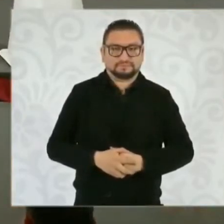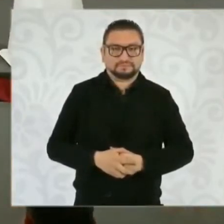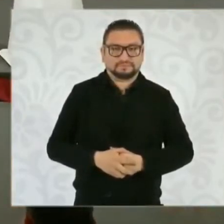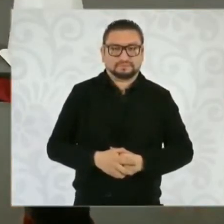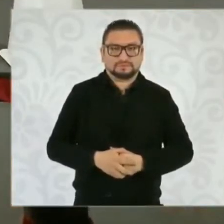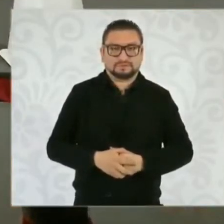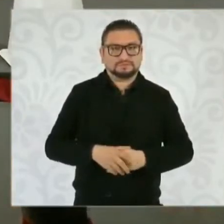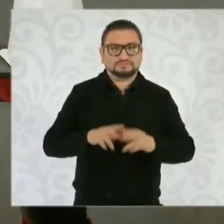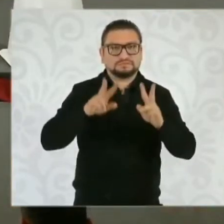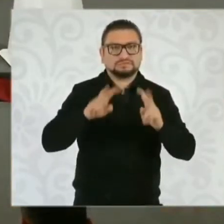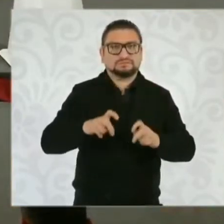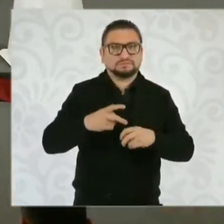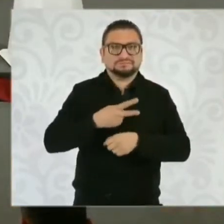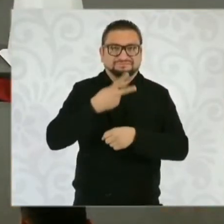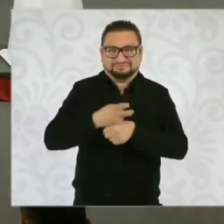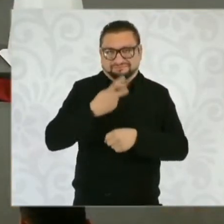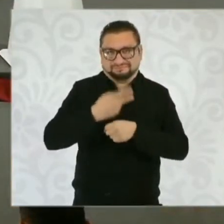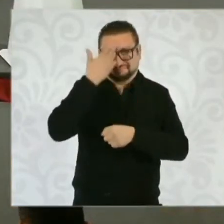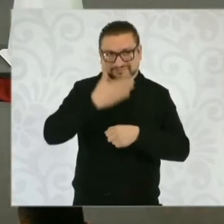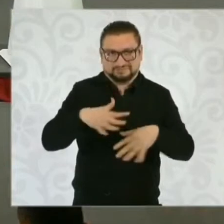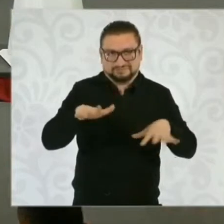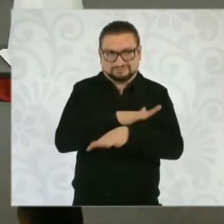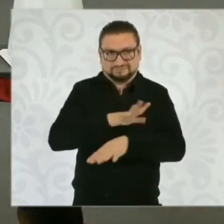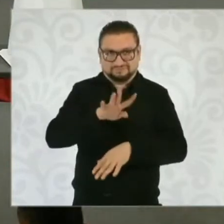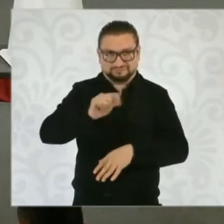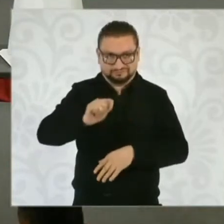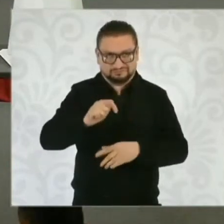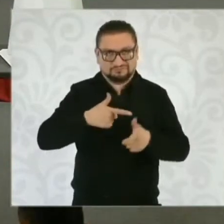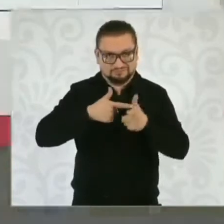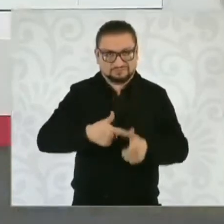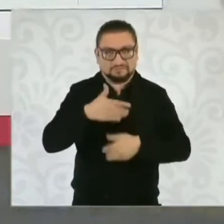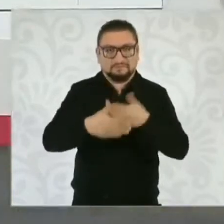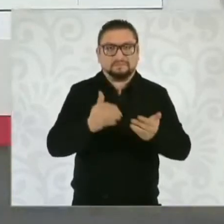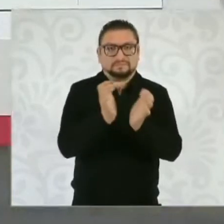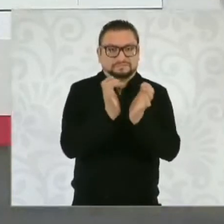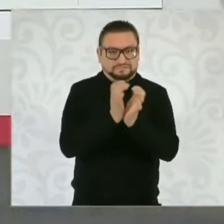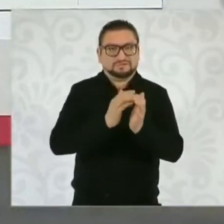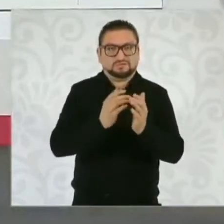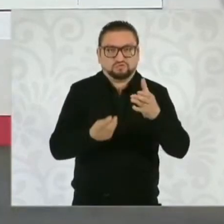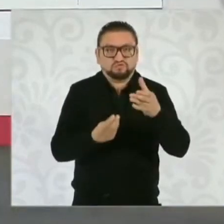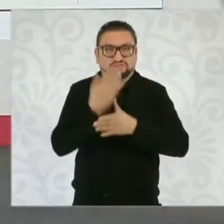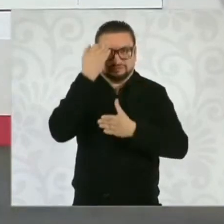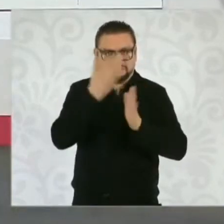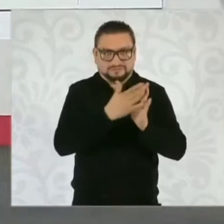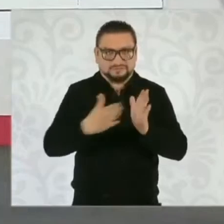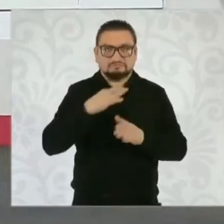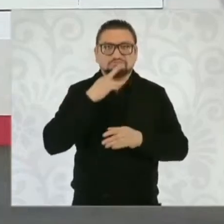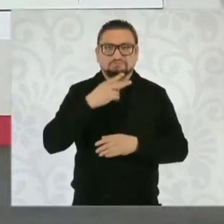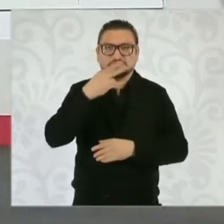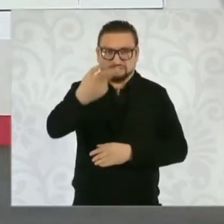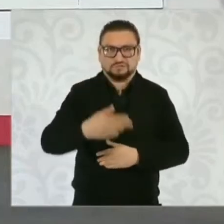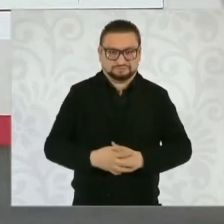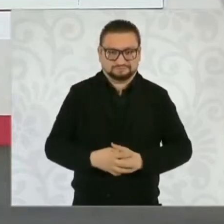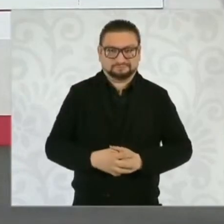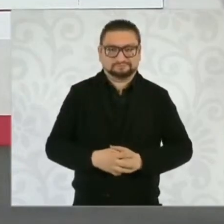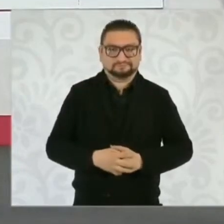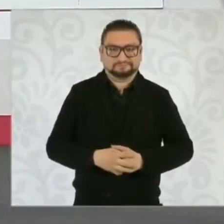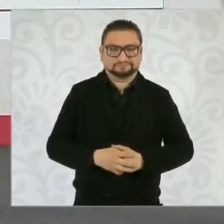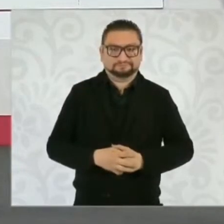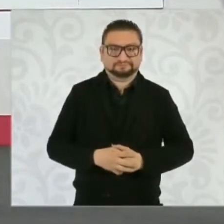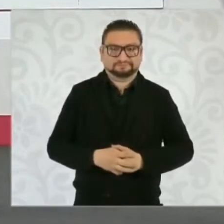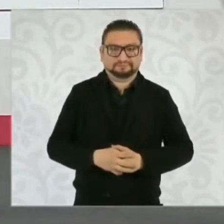Esto es en el marco del segundo piso de la cuarta transformación para que el ISSSTE tenga una nueva etapa de mejoras sustantivas.